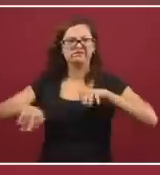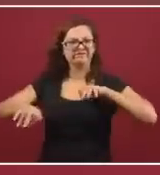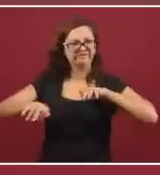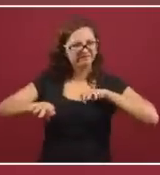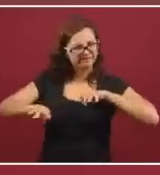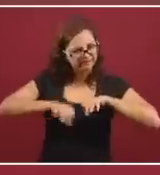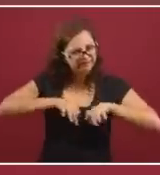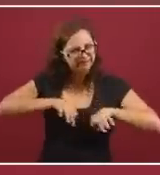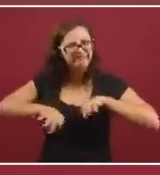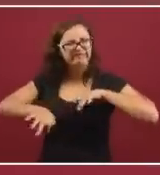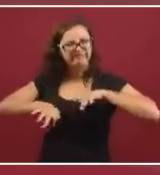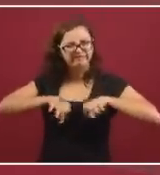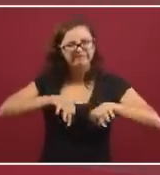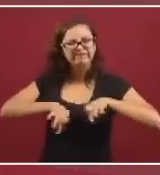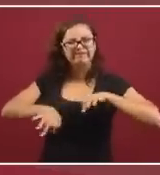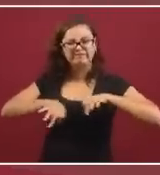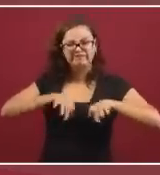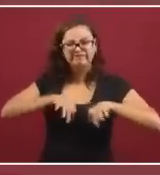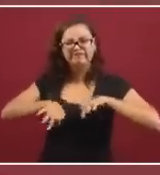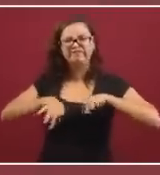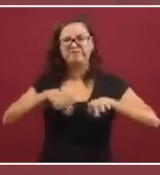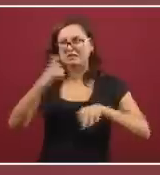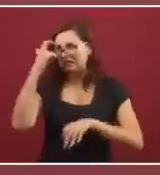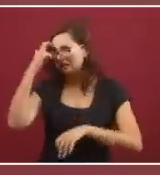un pueblo emprendedor